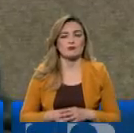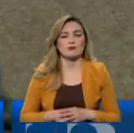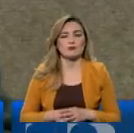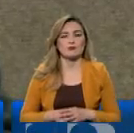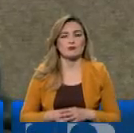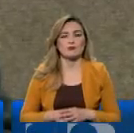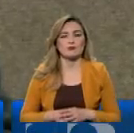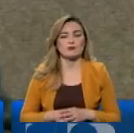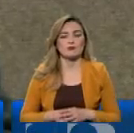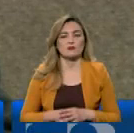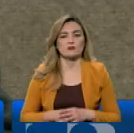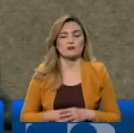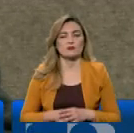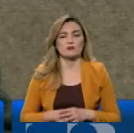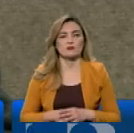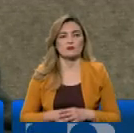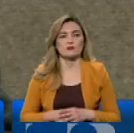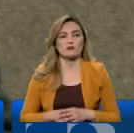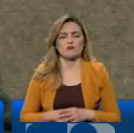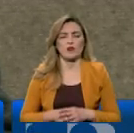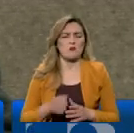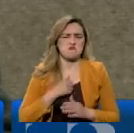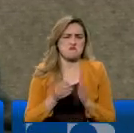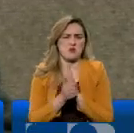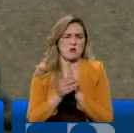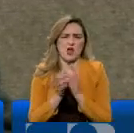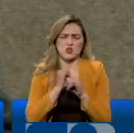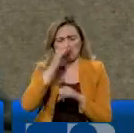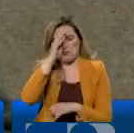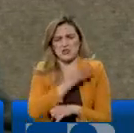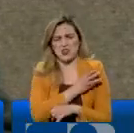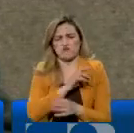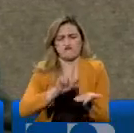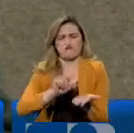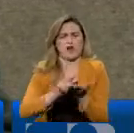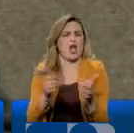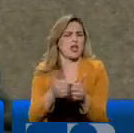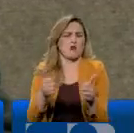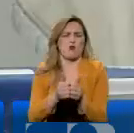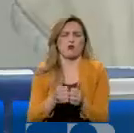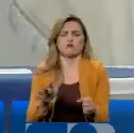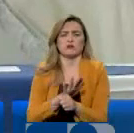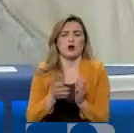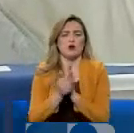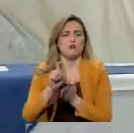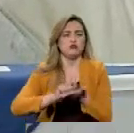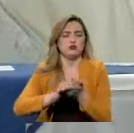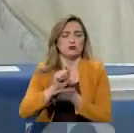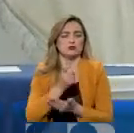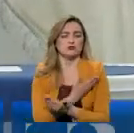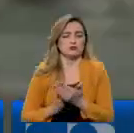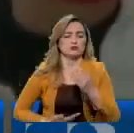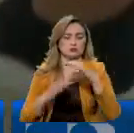la capacidad, la infraestructura necesaria para poder cumplir con este contrato. Según la presidenta